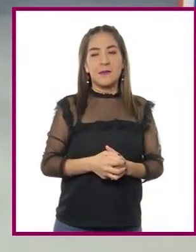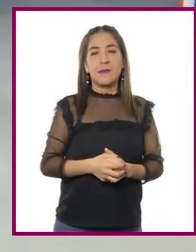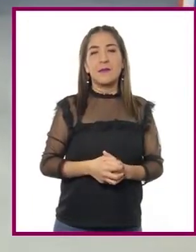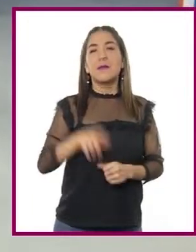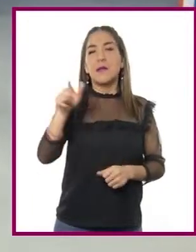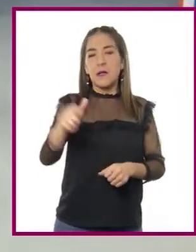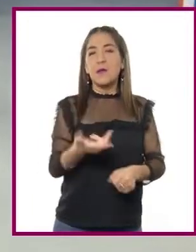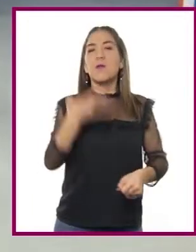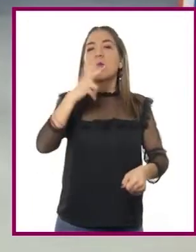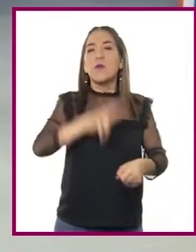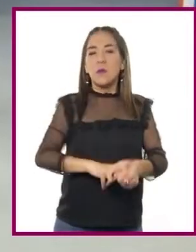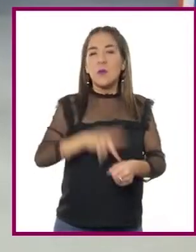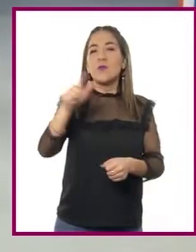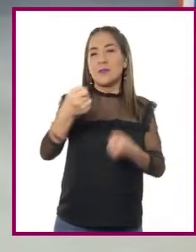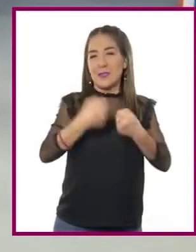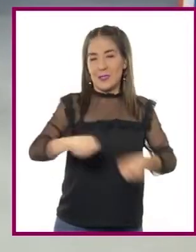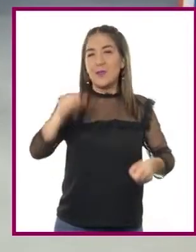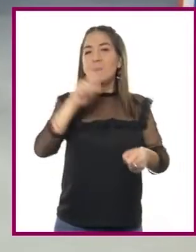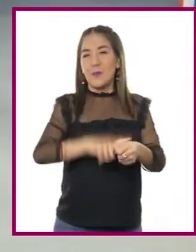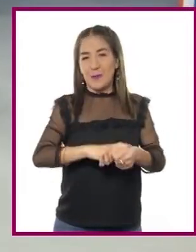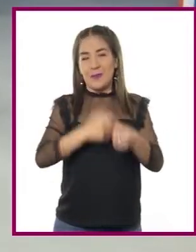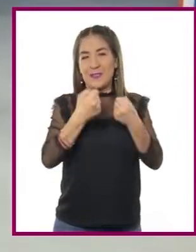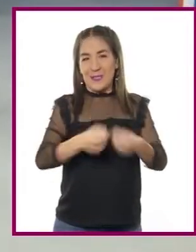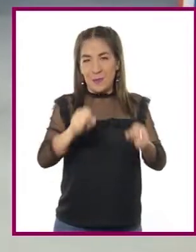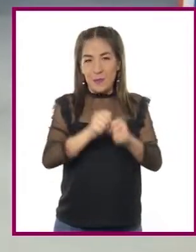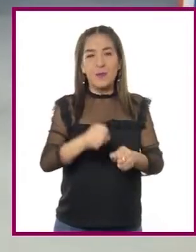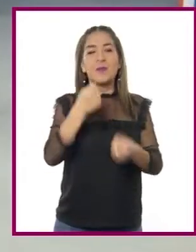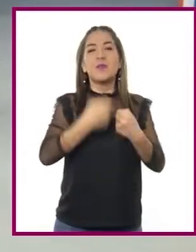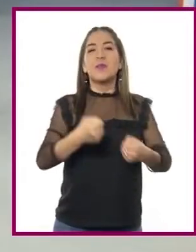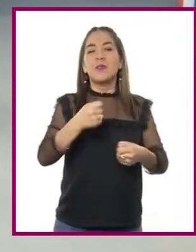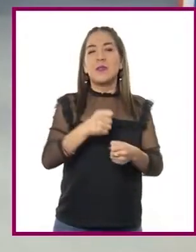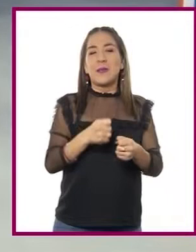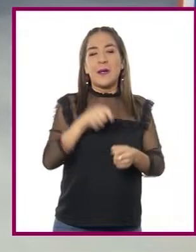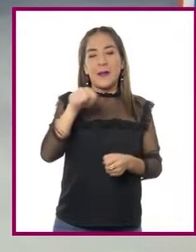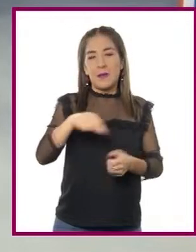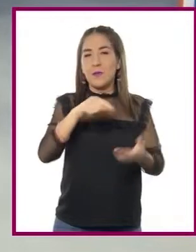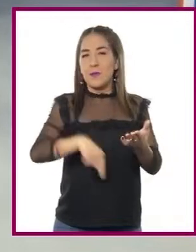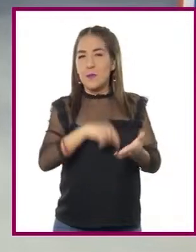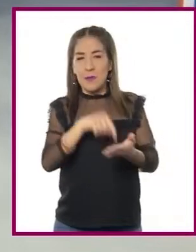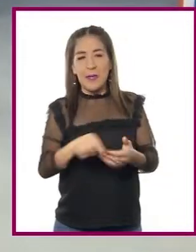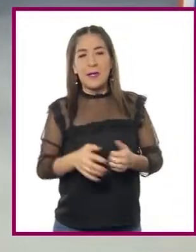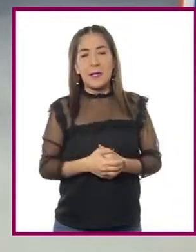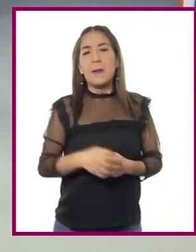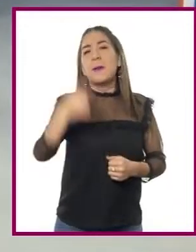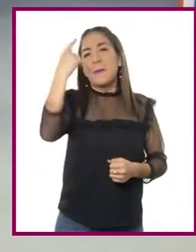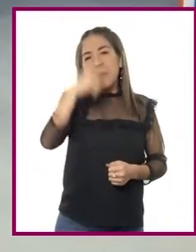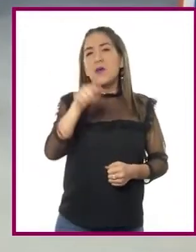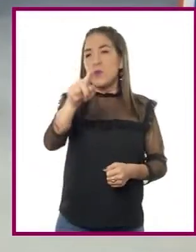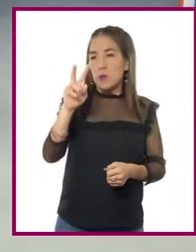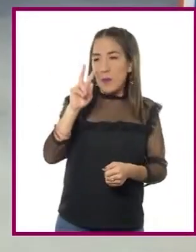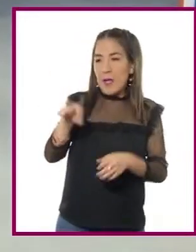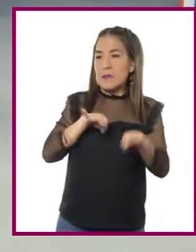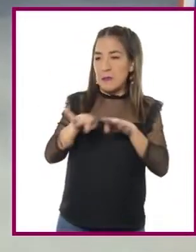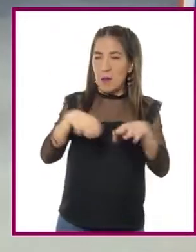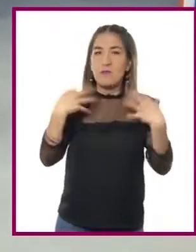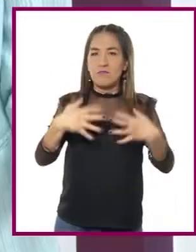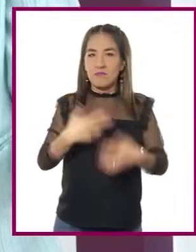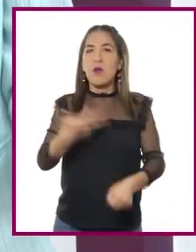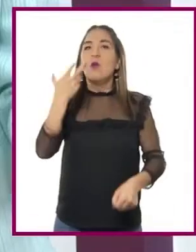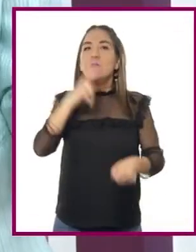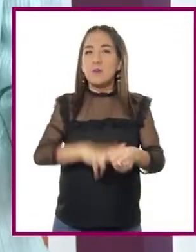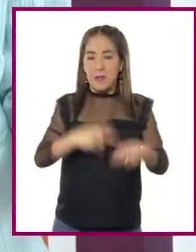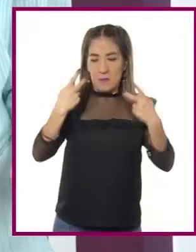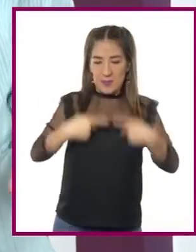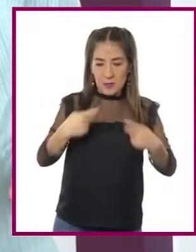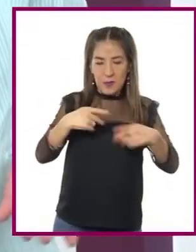En un hospital del Seguro Social. ¿Y qué valoras del servicio o labor que hace?